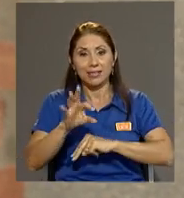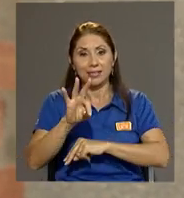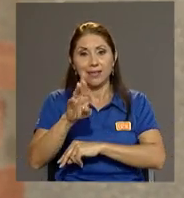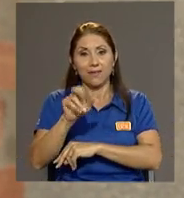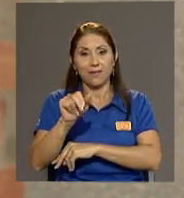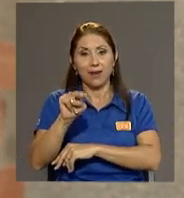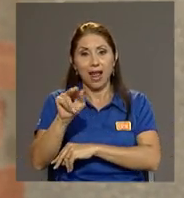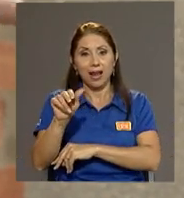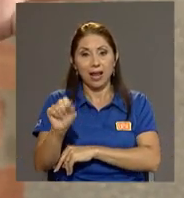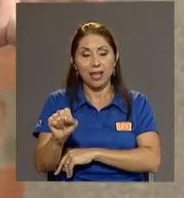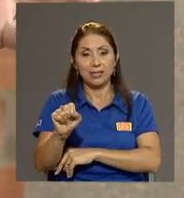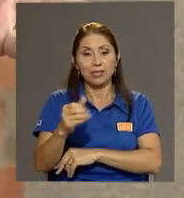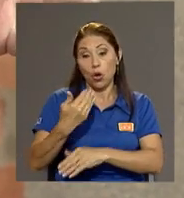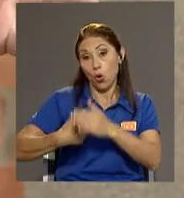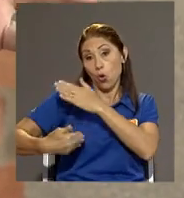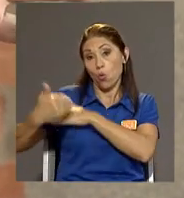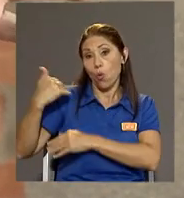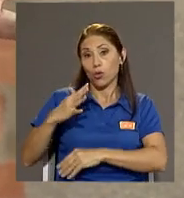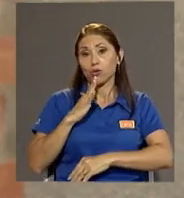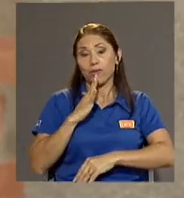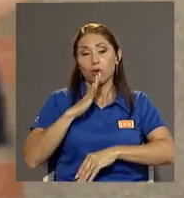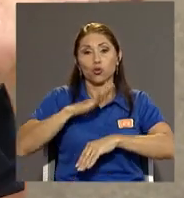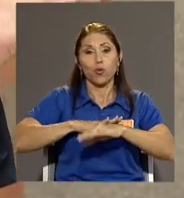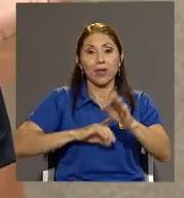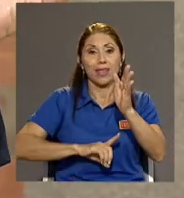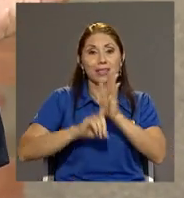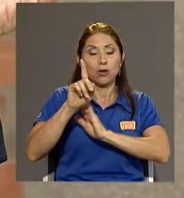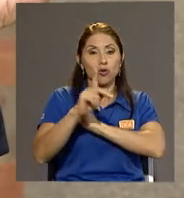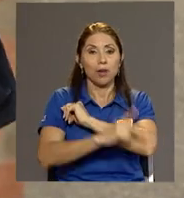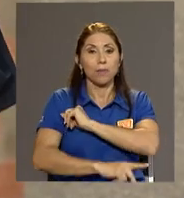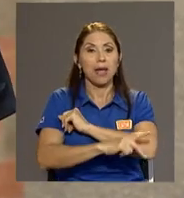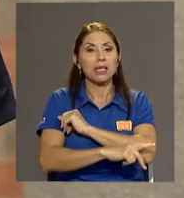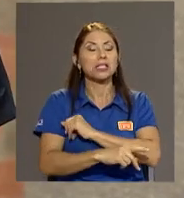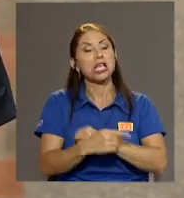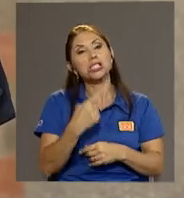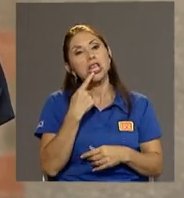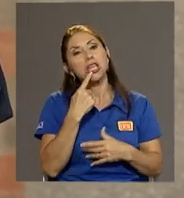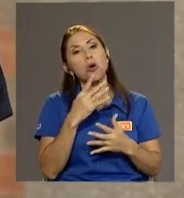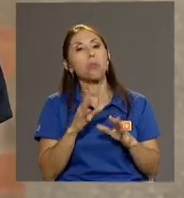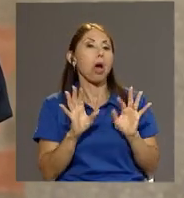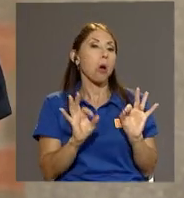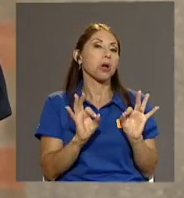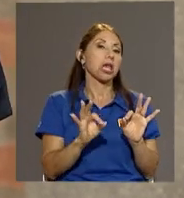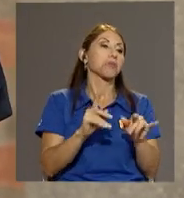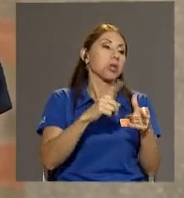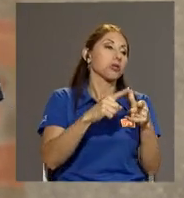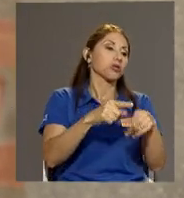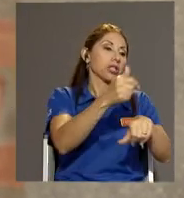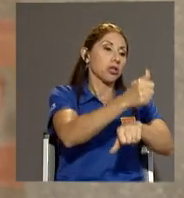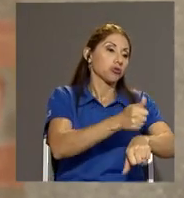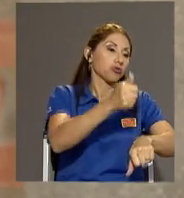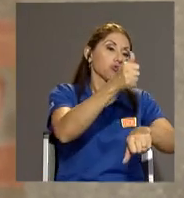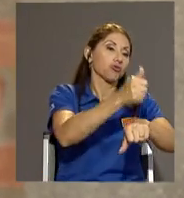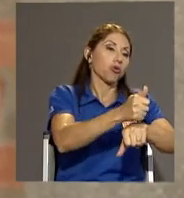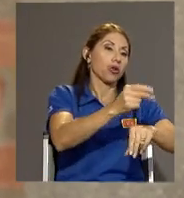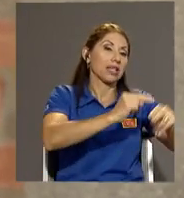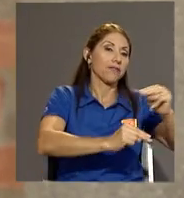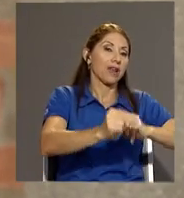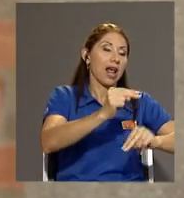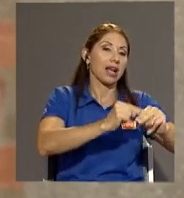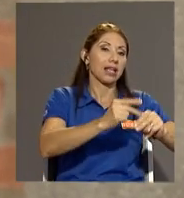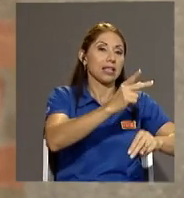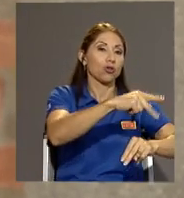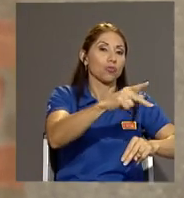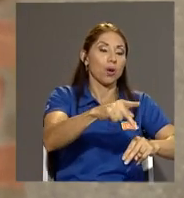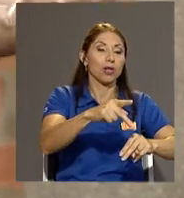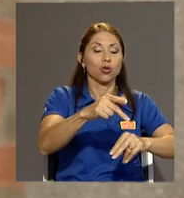se habló de desarrollo del país, se dijo, bueno, pues vamos a poner zonas francas en los puertos y en las regiones más